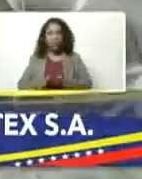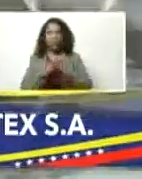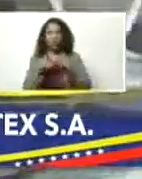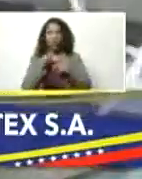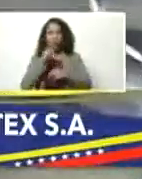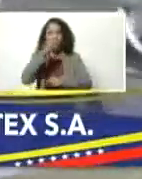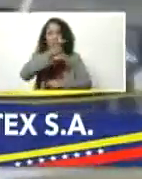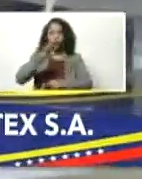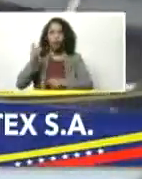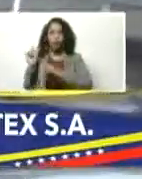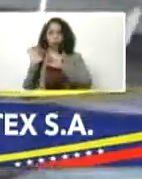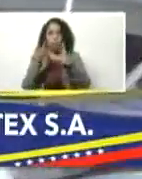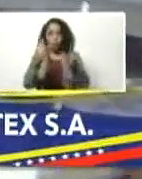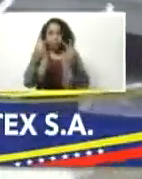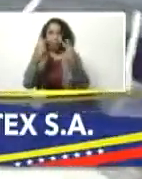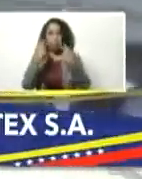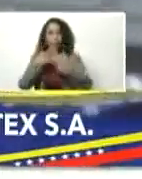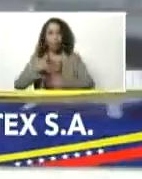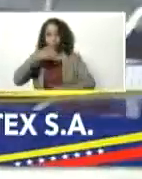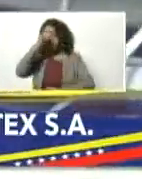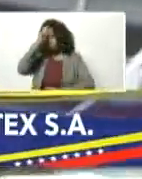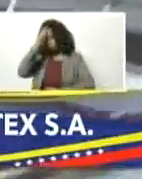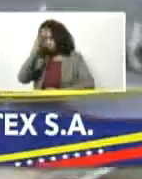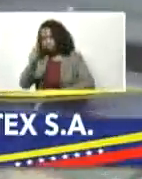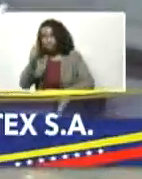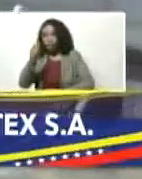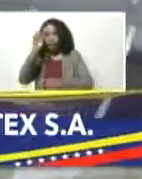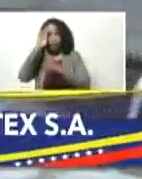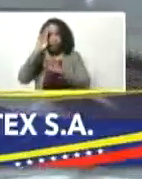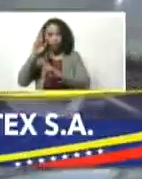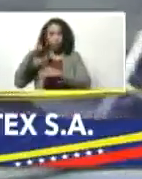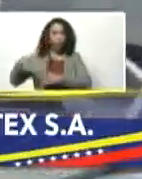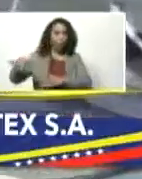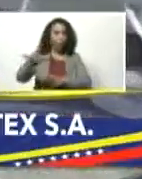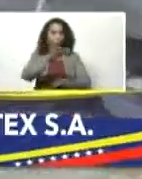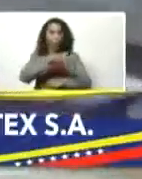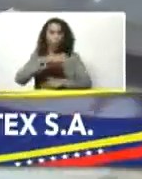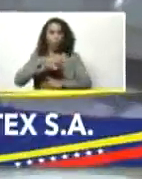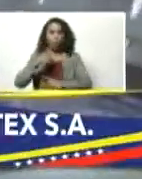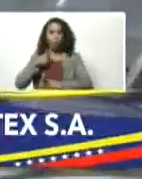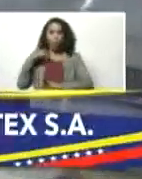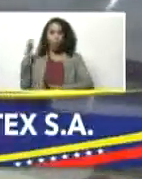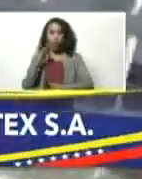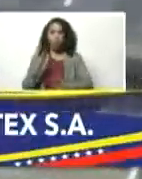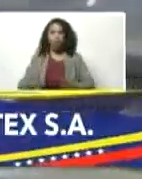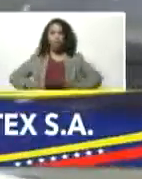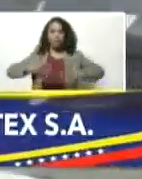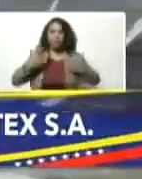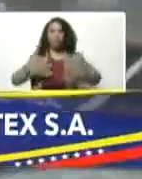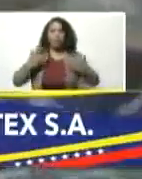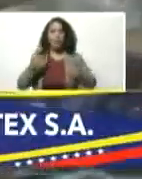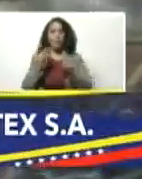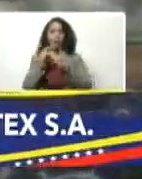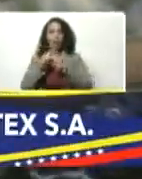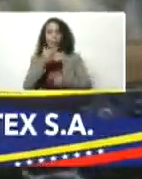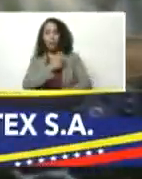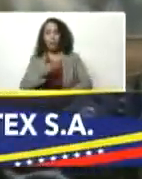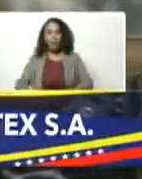ahí. Mis respetos a todos. Tengo animado por sus palabras, presidente,